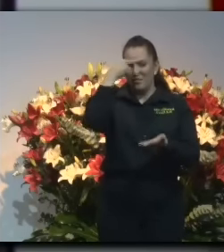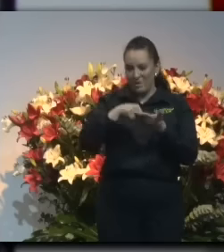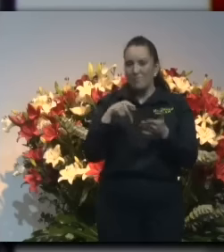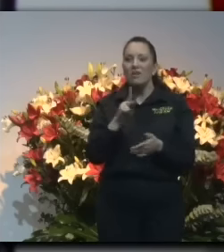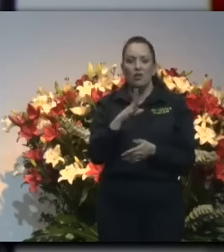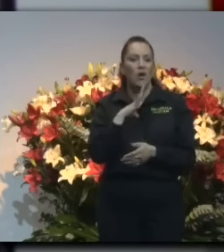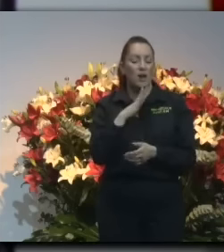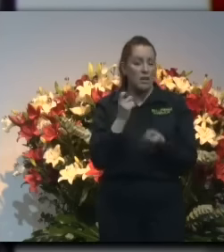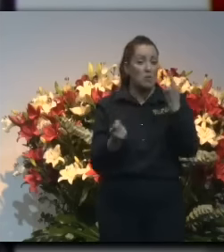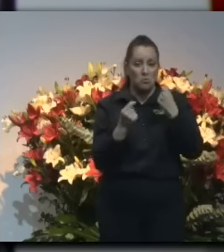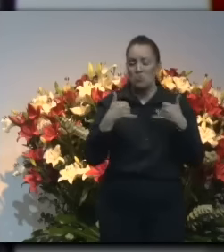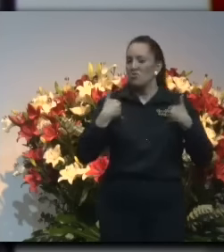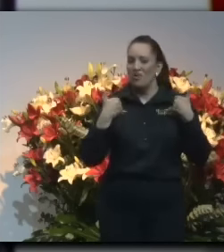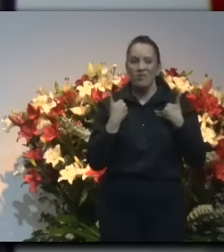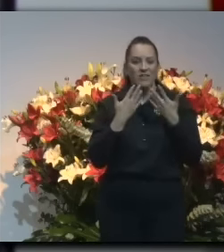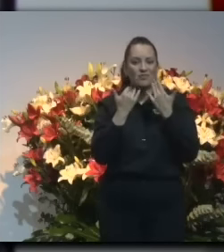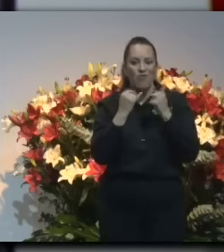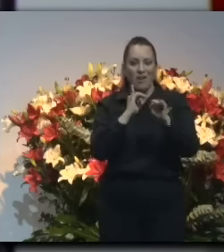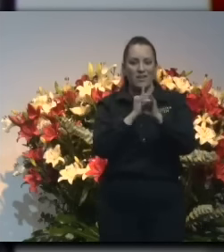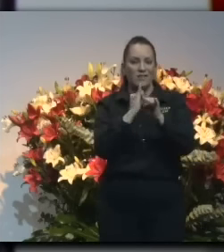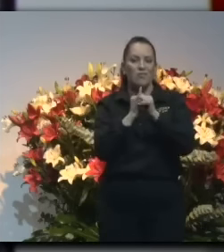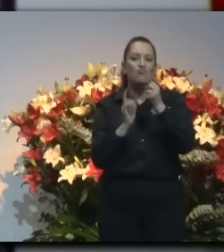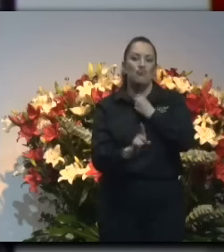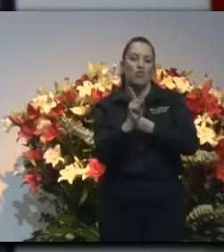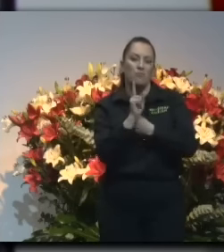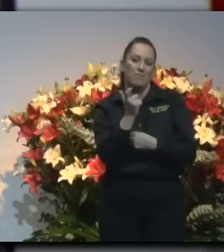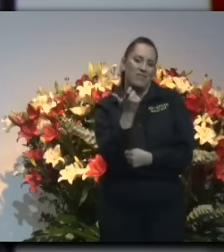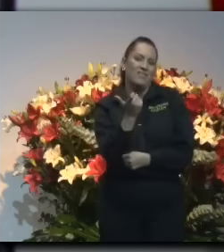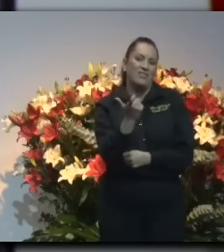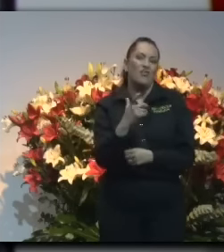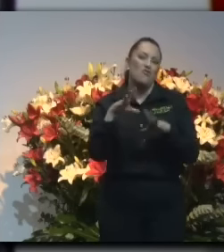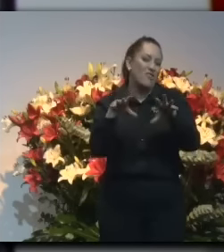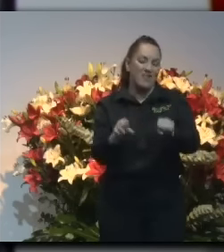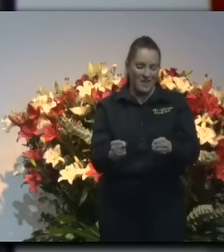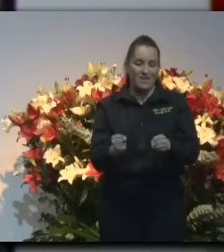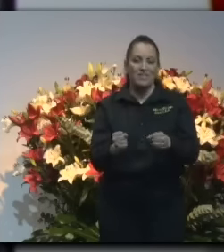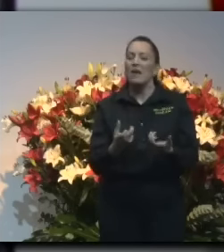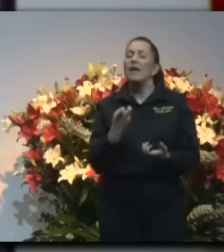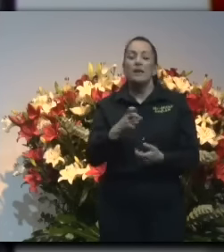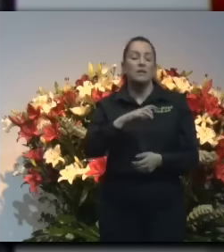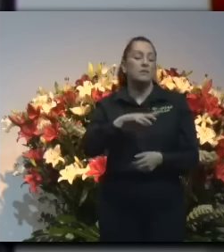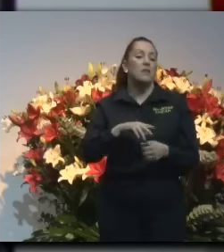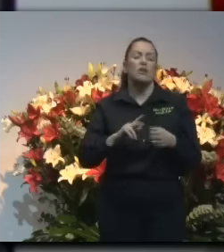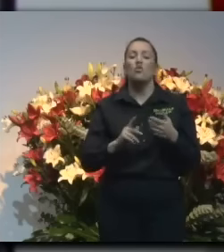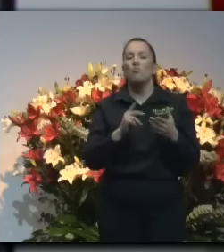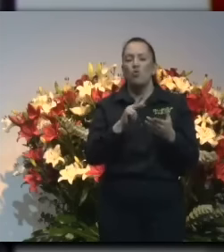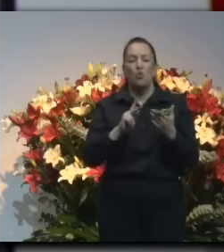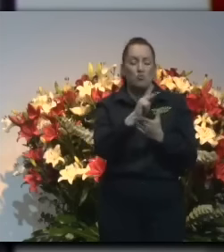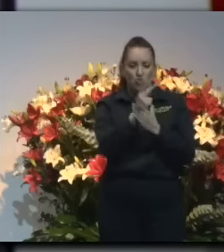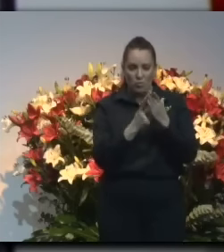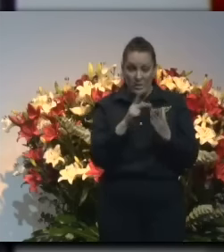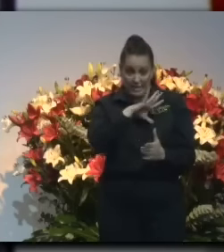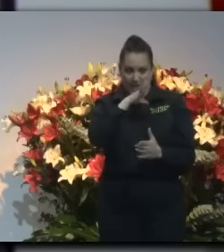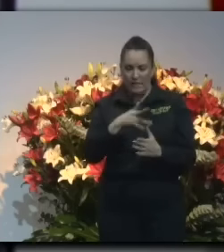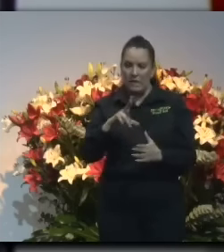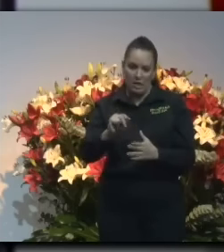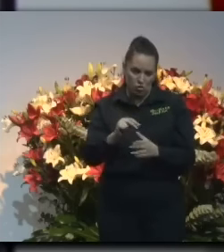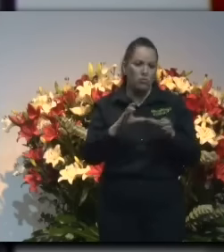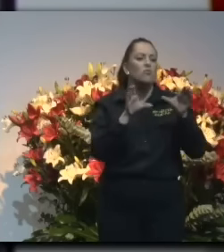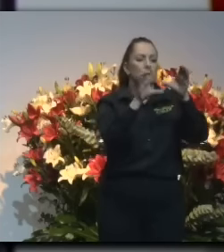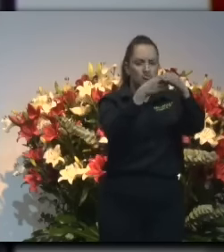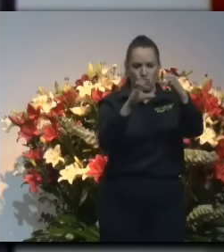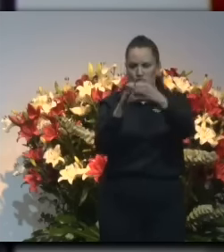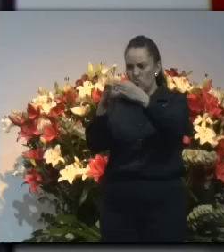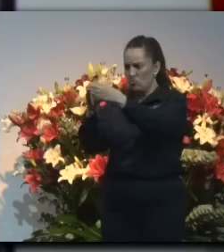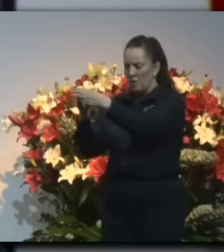tienen acceso a internet por un tema económico. No va a ser un programa generalizado, muy focalizado, porque yo quiero que los jóvenes aprendan